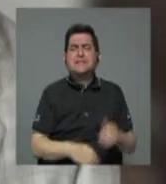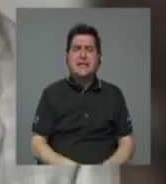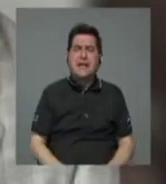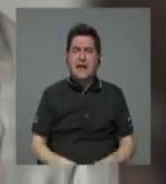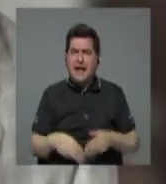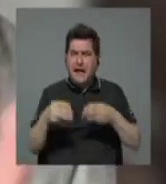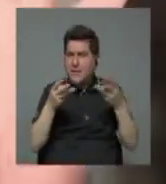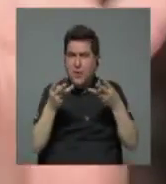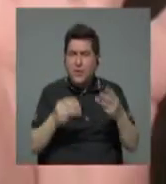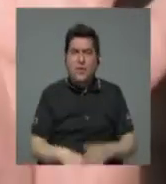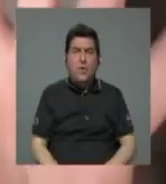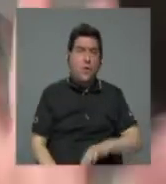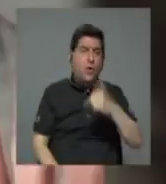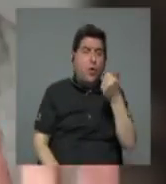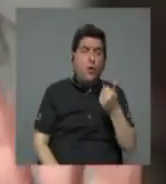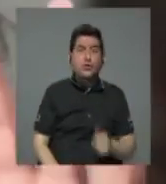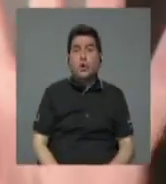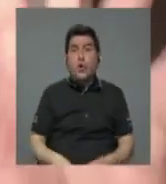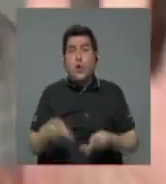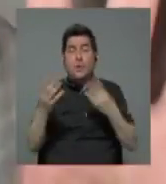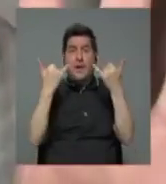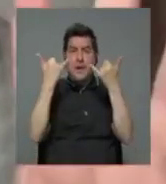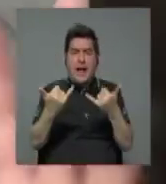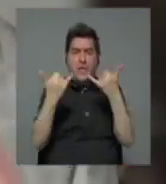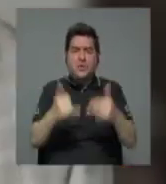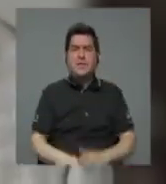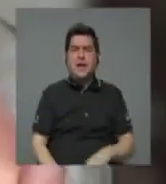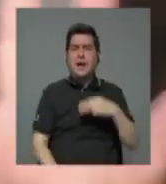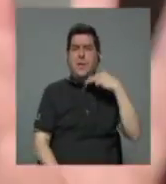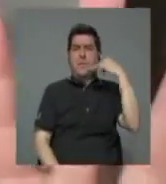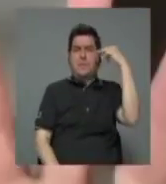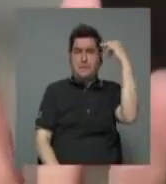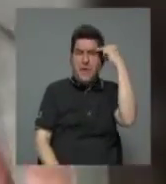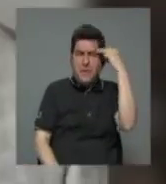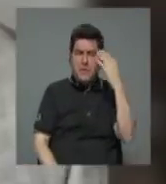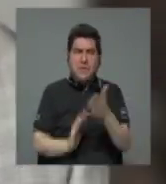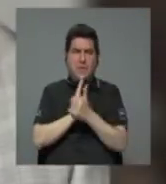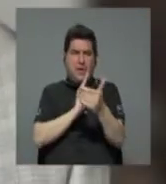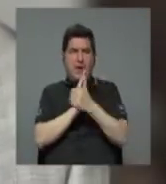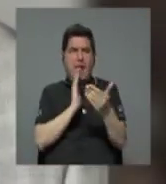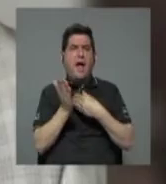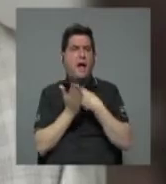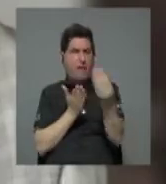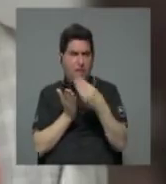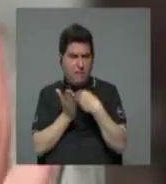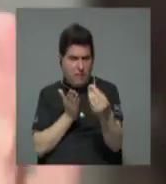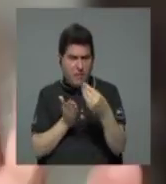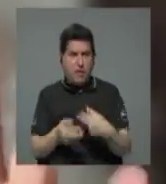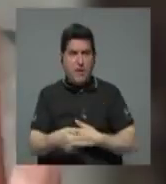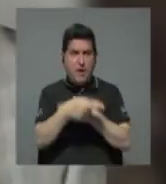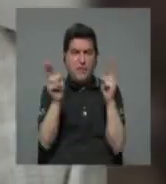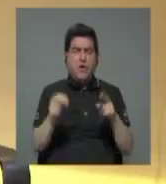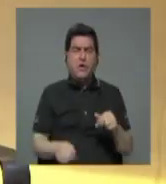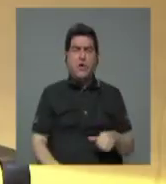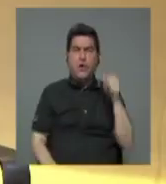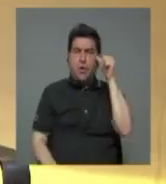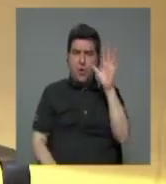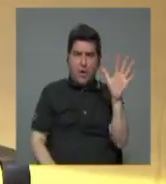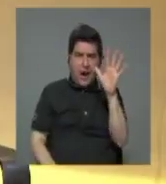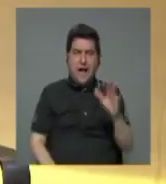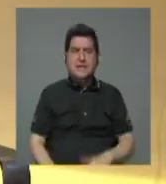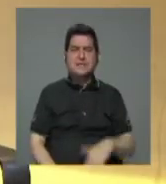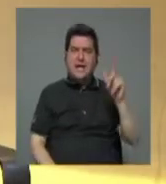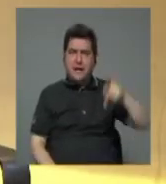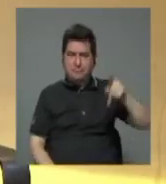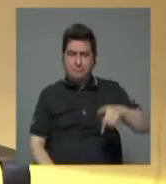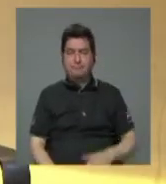es el mercado ya mucho más maduro, con mayor capacidad adquisitiva de la región Asia-Pacífico. Entonces